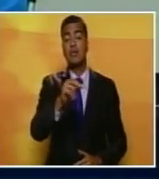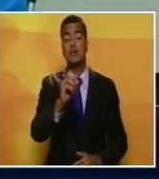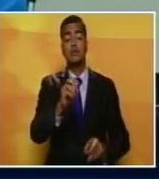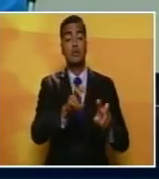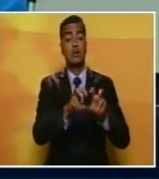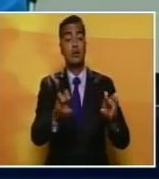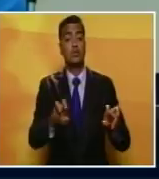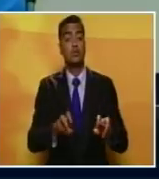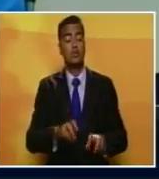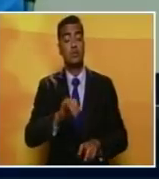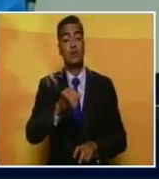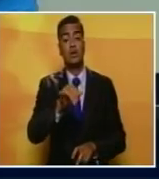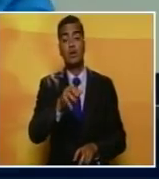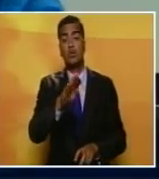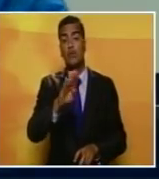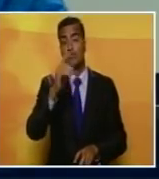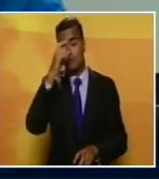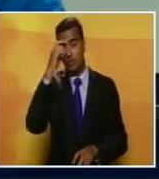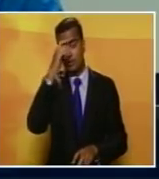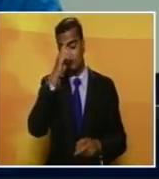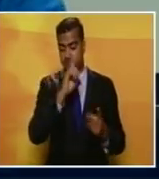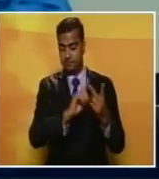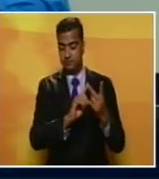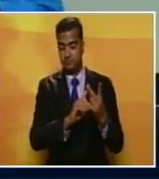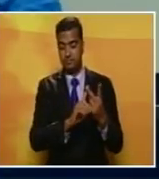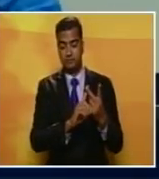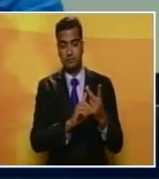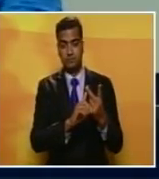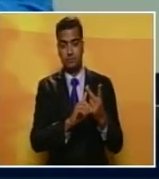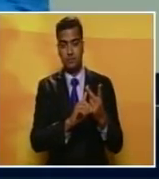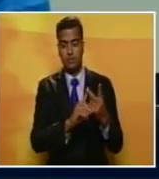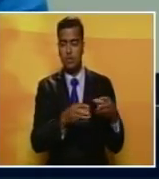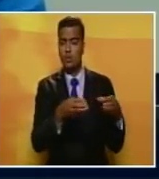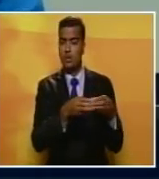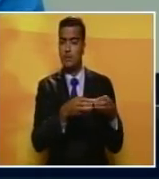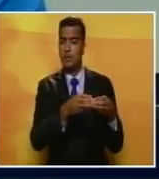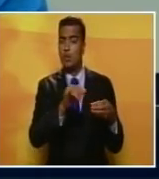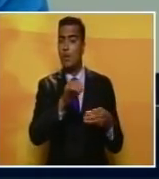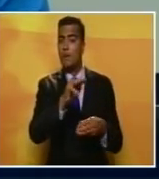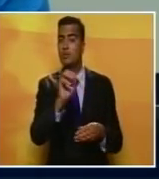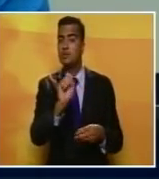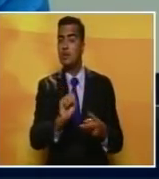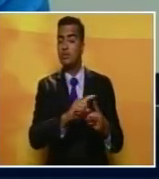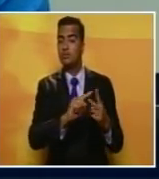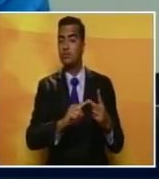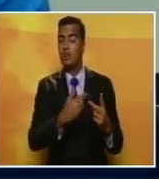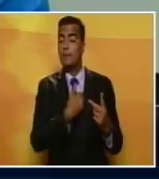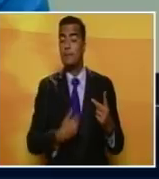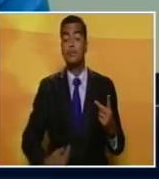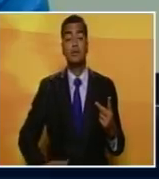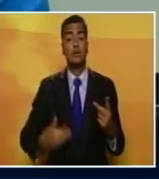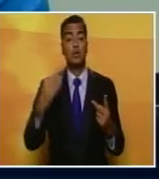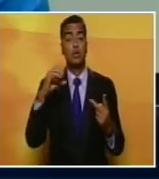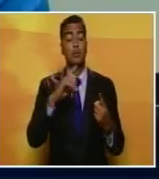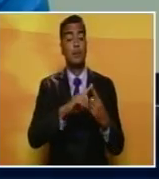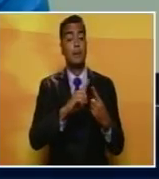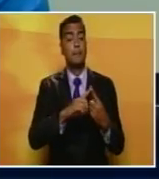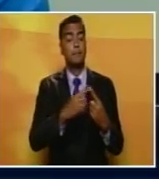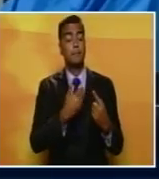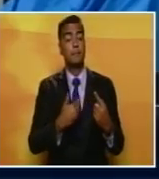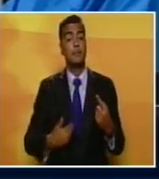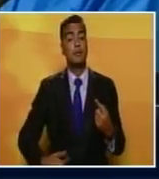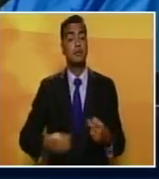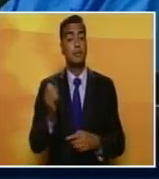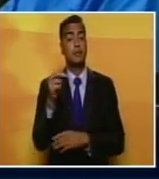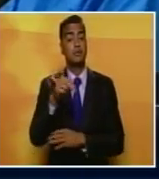Venezuela porque Santos odia a Venezuela. La oligarquía bogotana odia a nuestro país de hace 200 años o más. En el